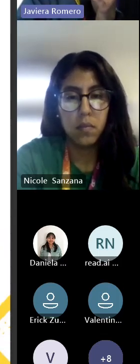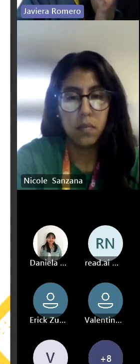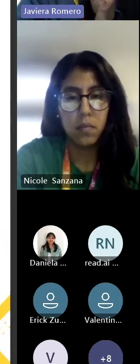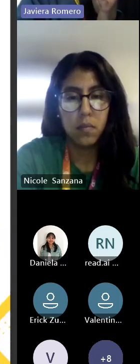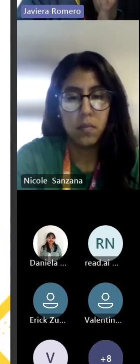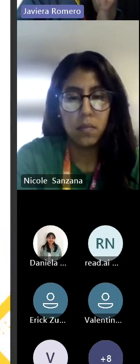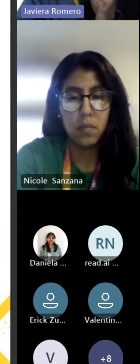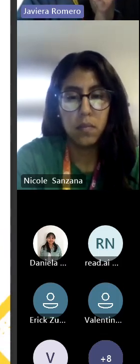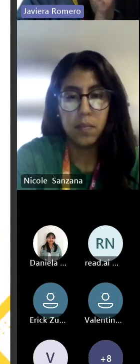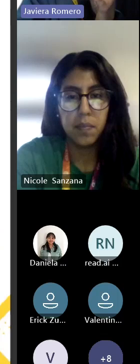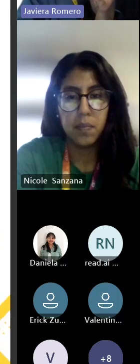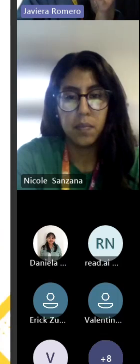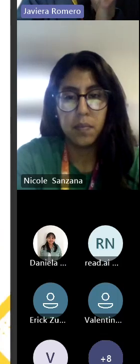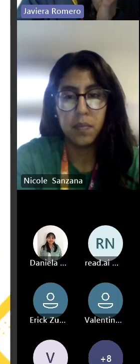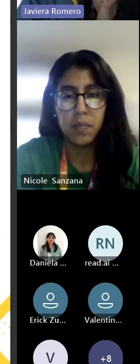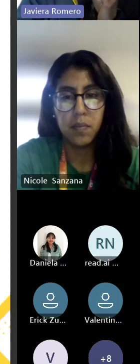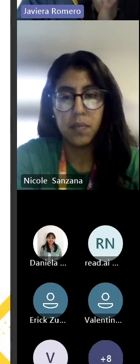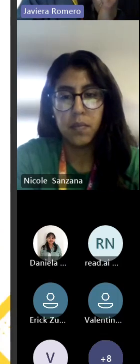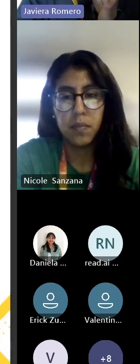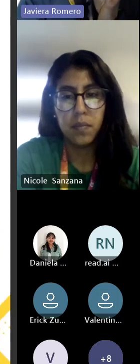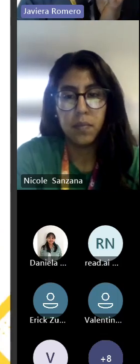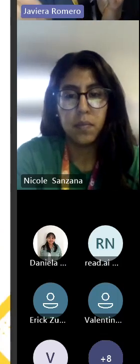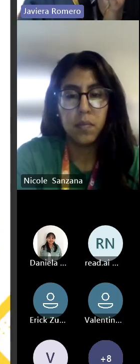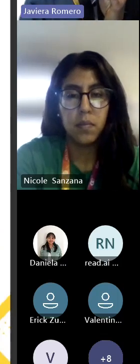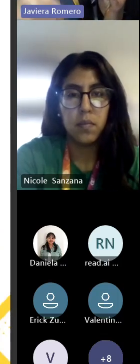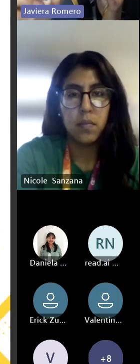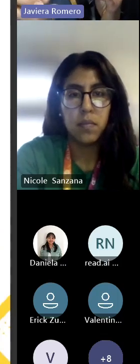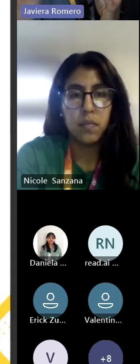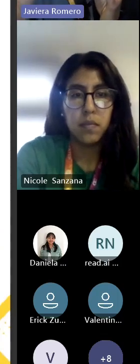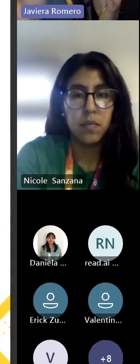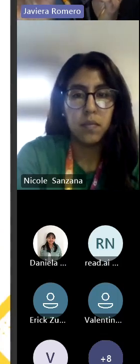afuera, ¿cierto? Por ejemplo, en una situación de acoso, generalmente uno